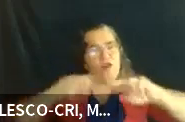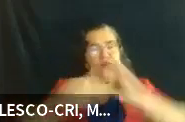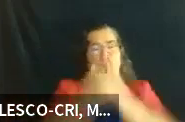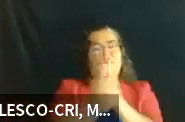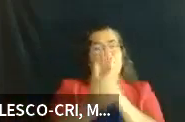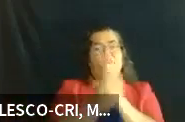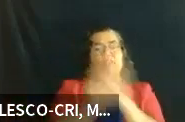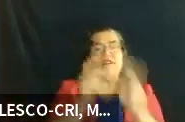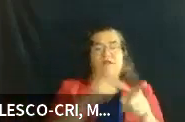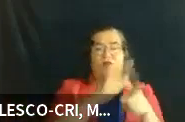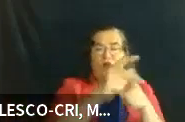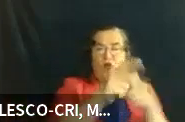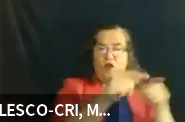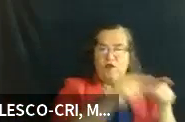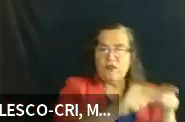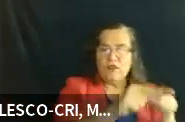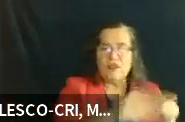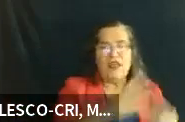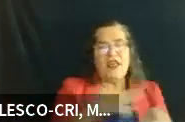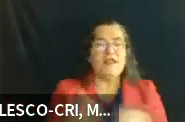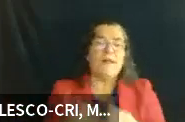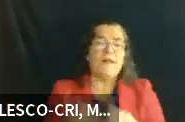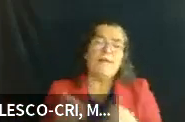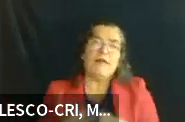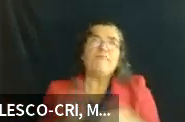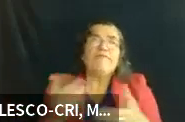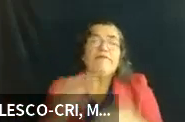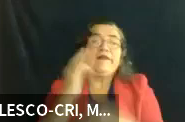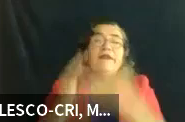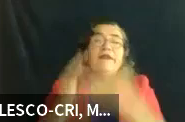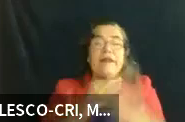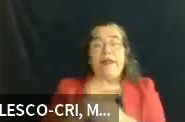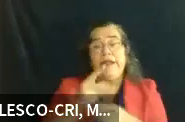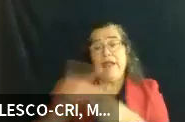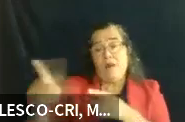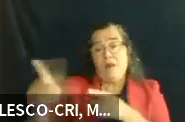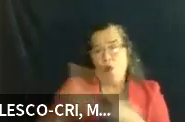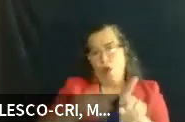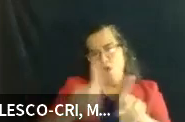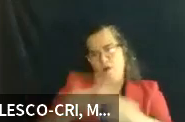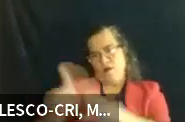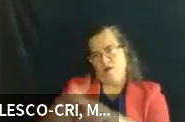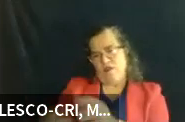profesionales y una revisión también del tipo de profesiones que comienzan a emerger.